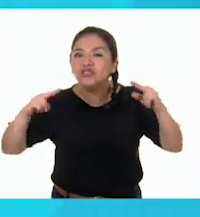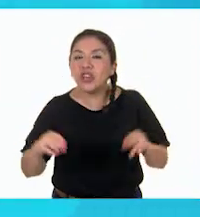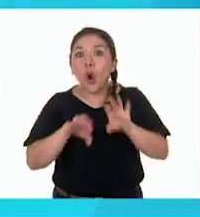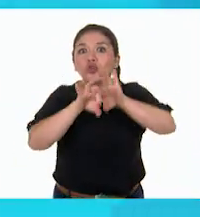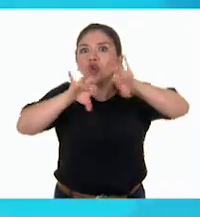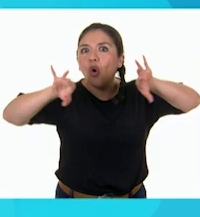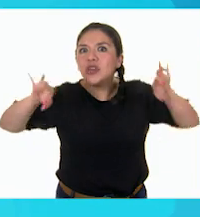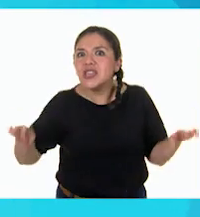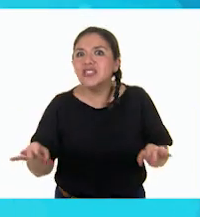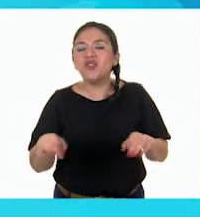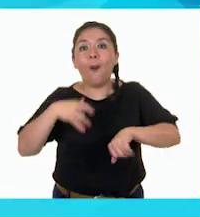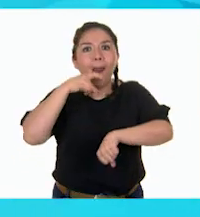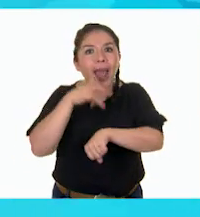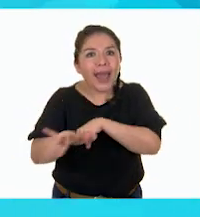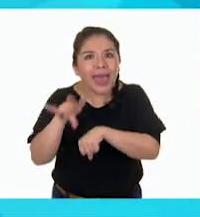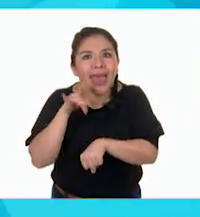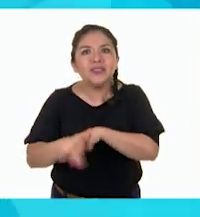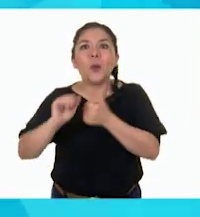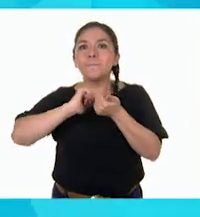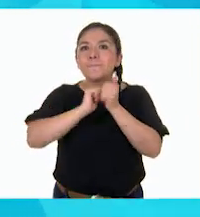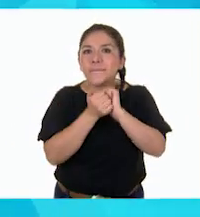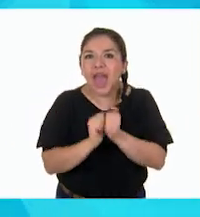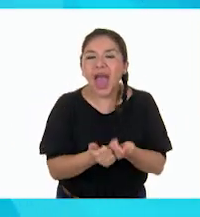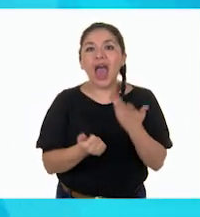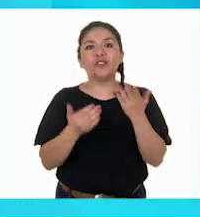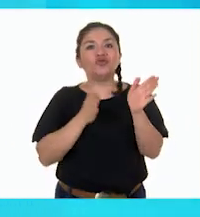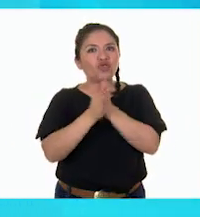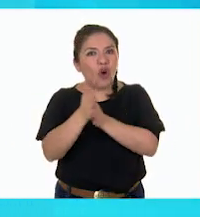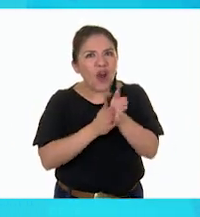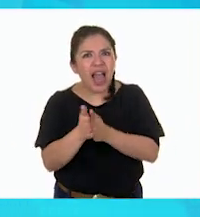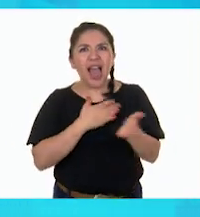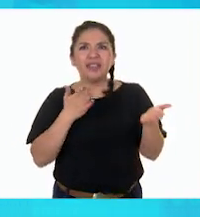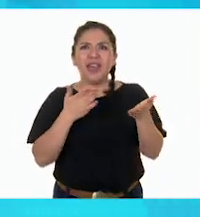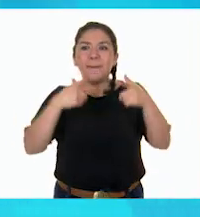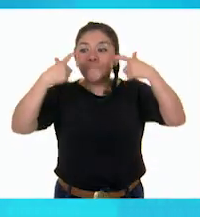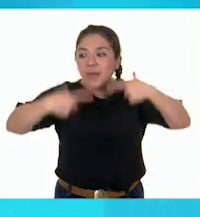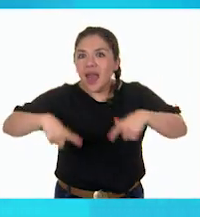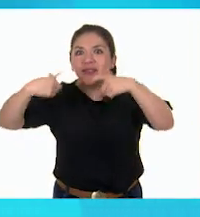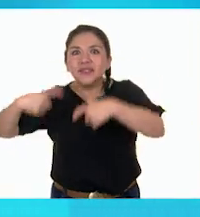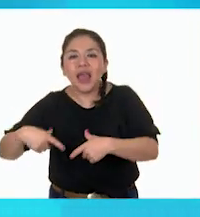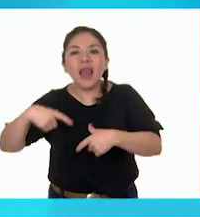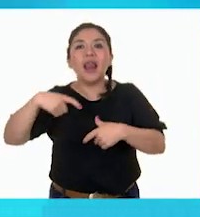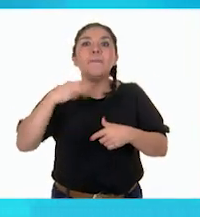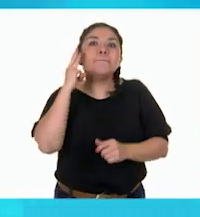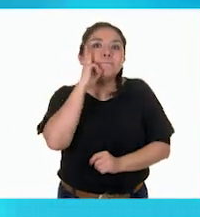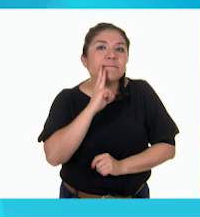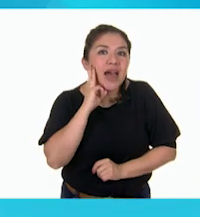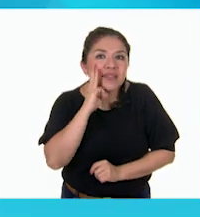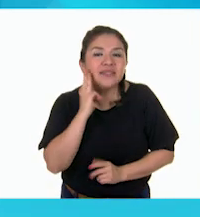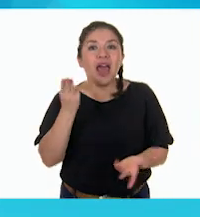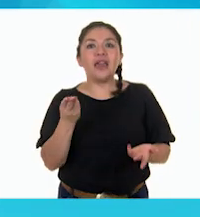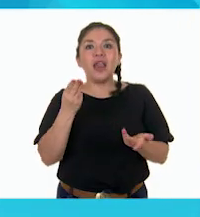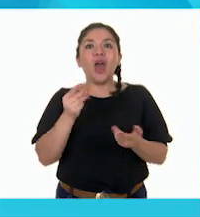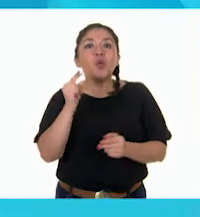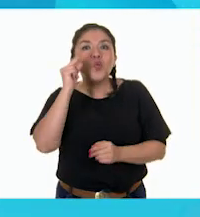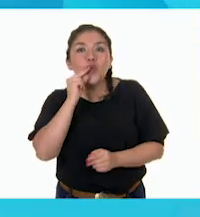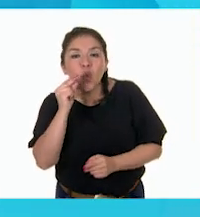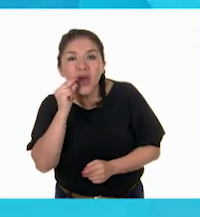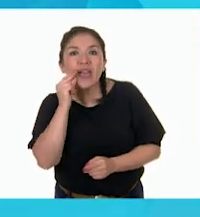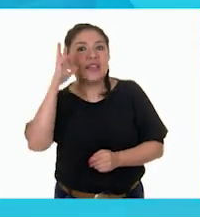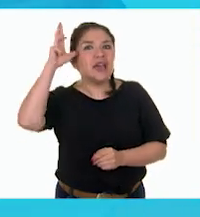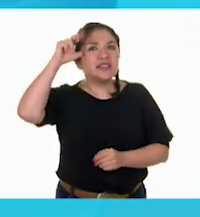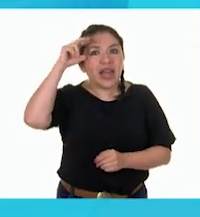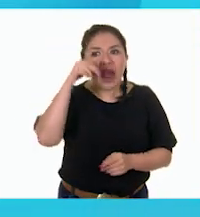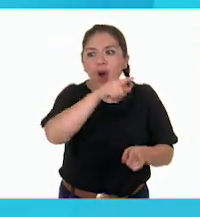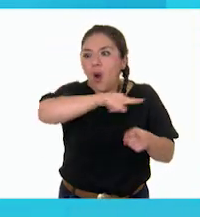el chorizo, el queso, el pan, el chocolate, los pasteles, las manzanas, las nueces y las